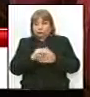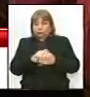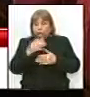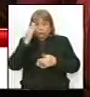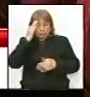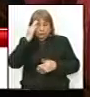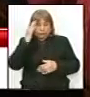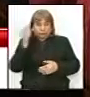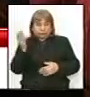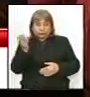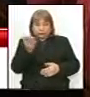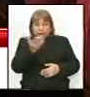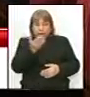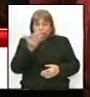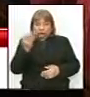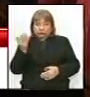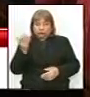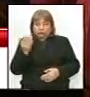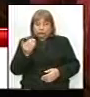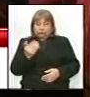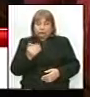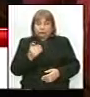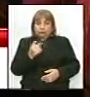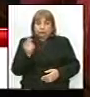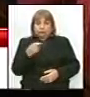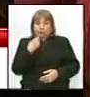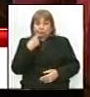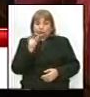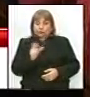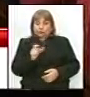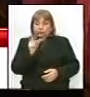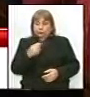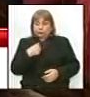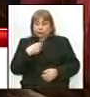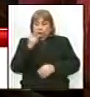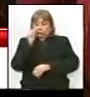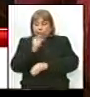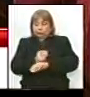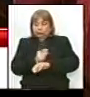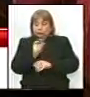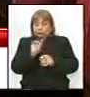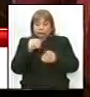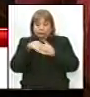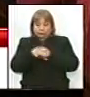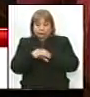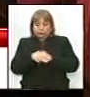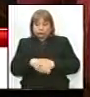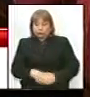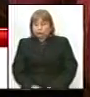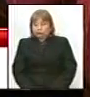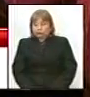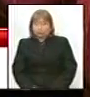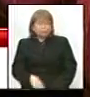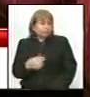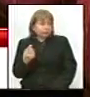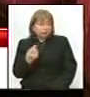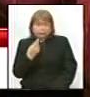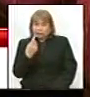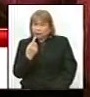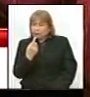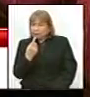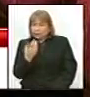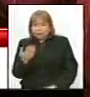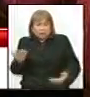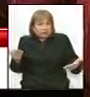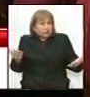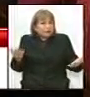sepa el país que el contexto que vivía se pone de la persona que es denunciada y cuyo archivamiento se apropian es solamente por infracción